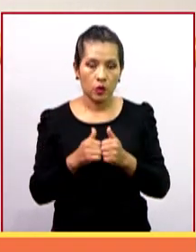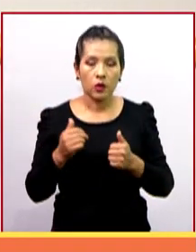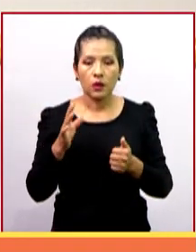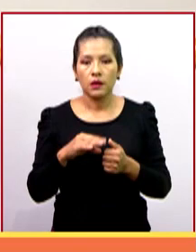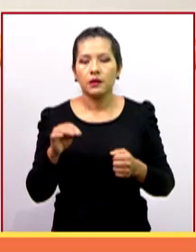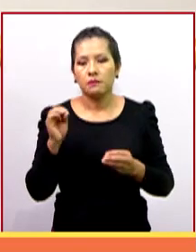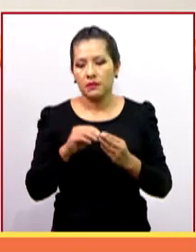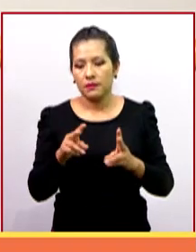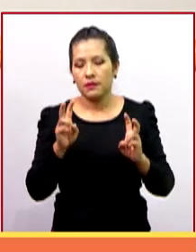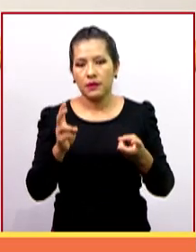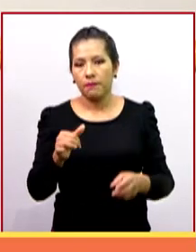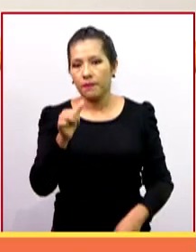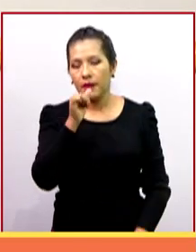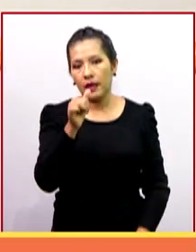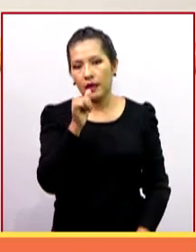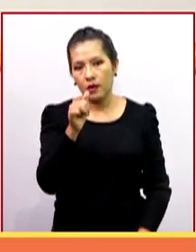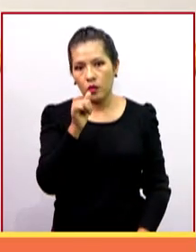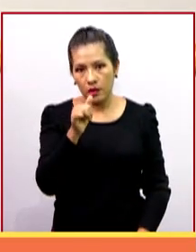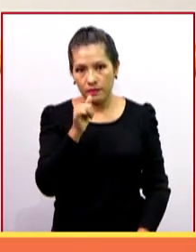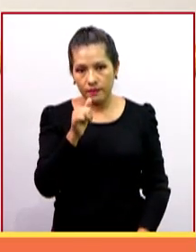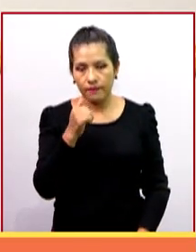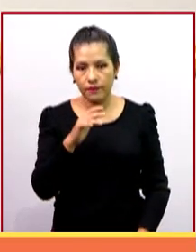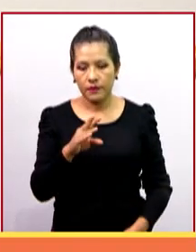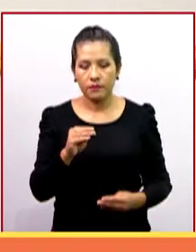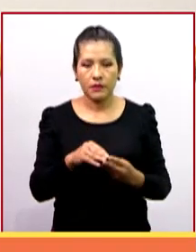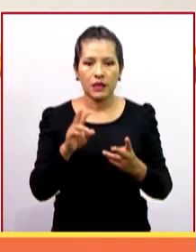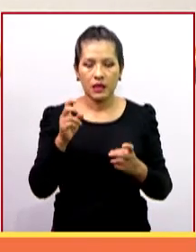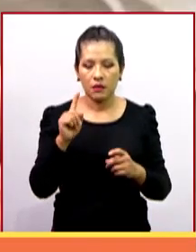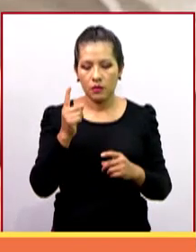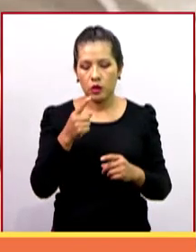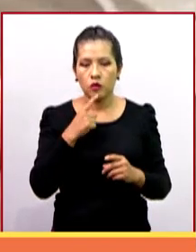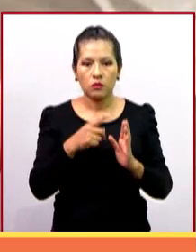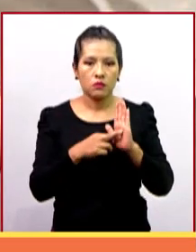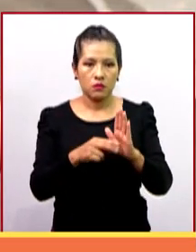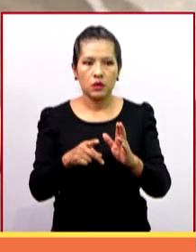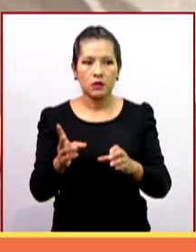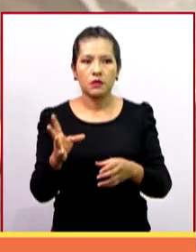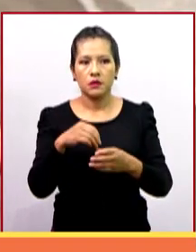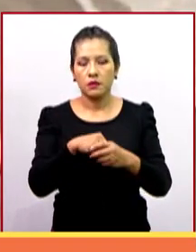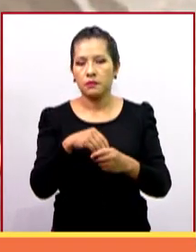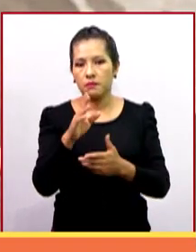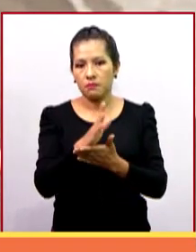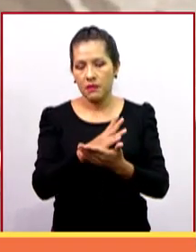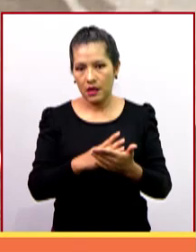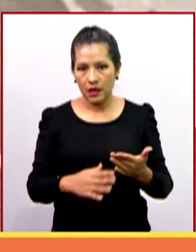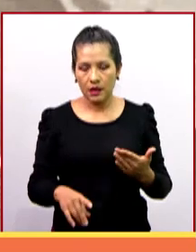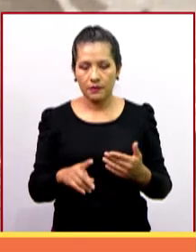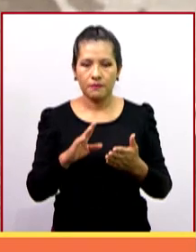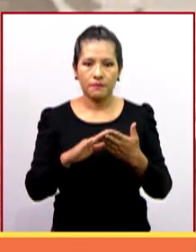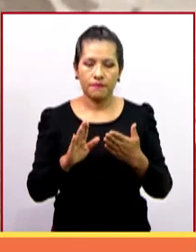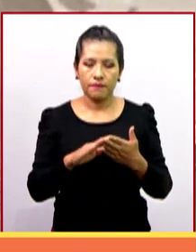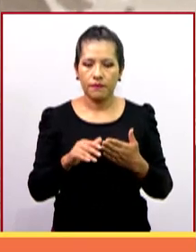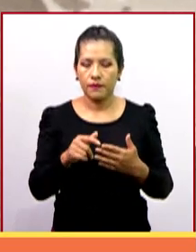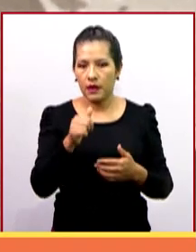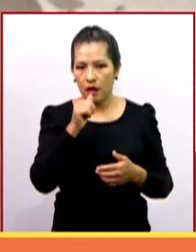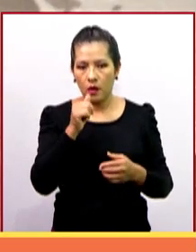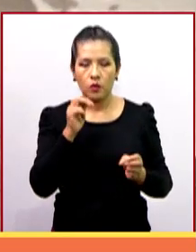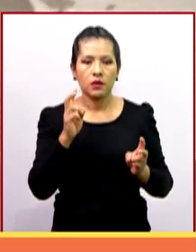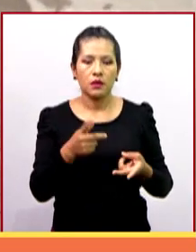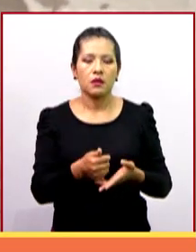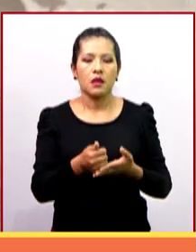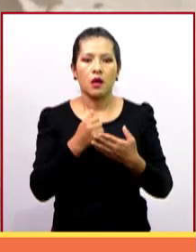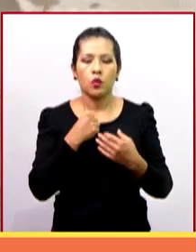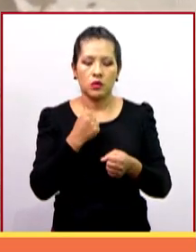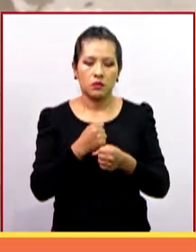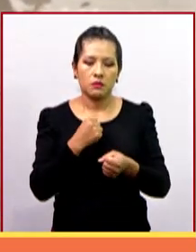el agua no es que, es que está como referencia. Hace parte desde el inicio de esta creación y de cómo